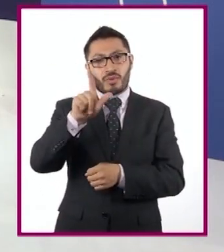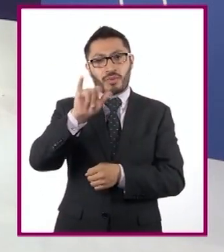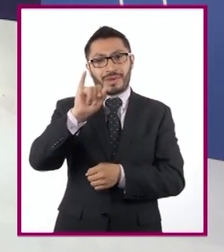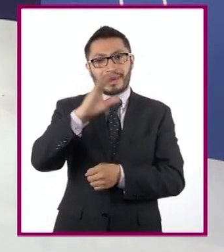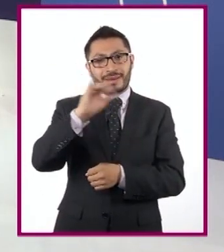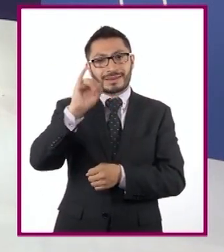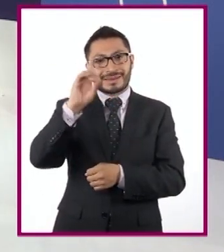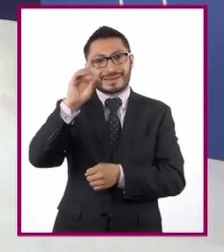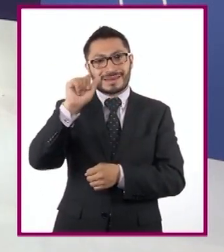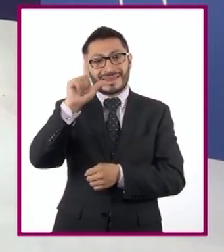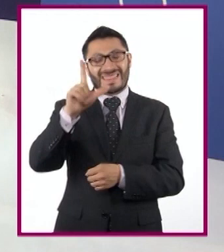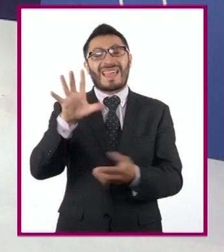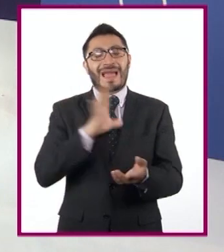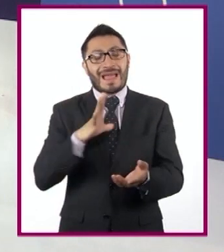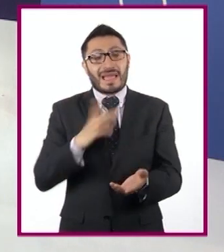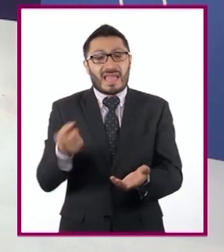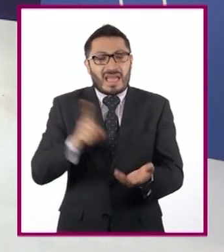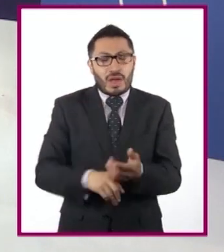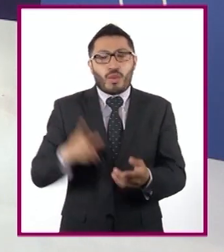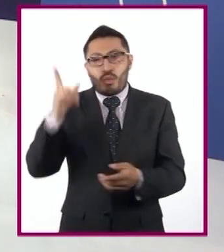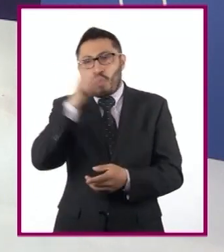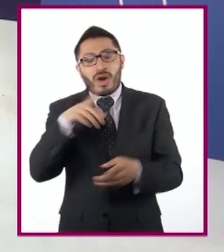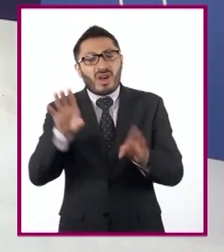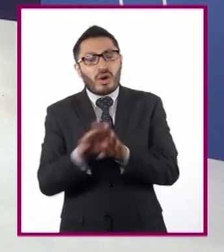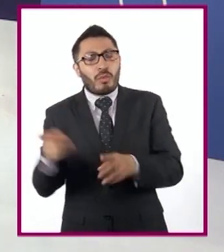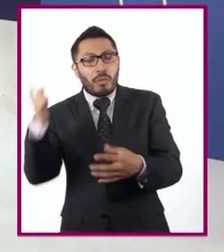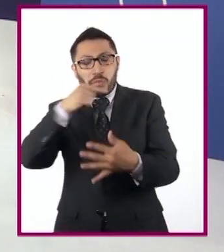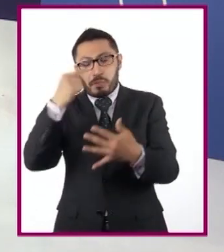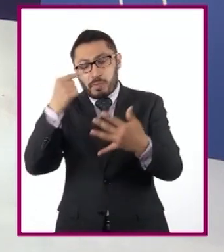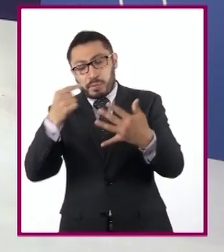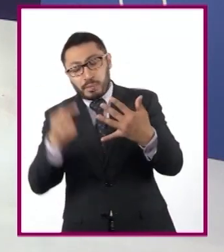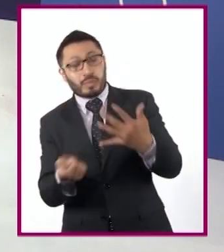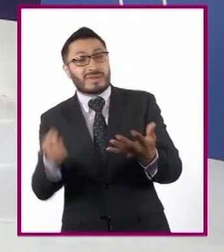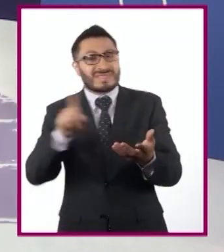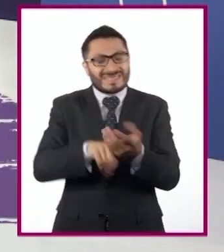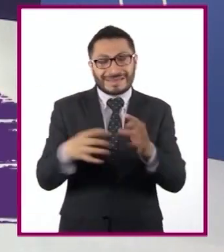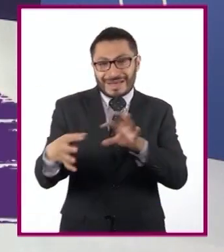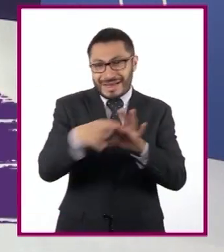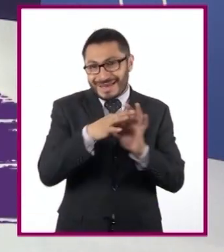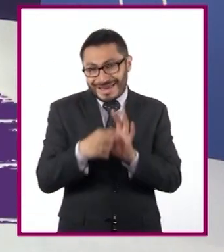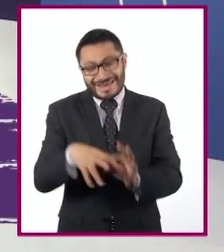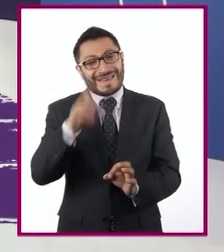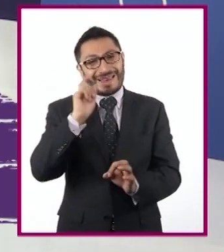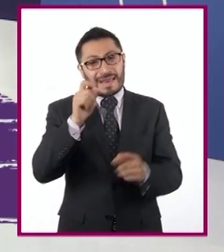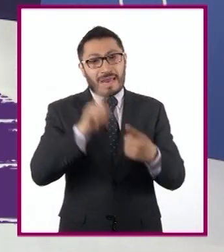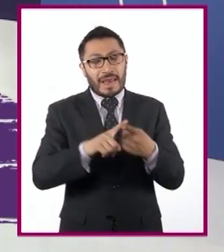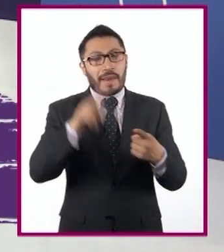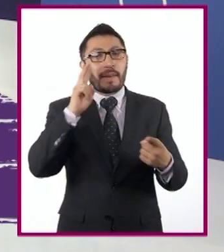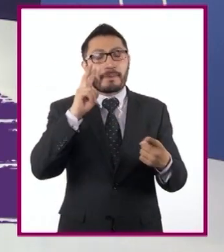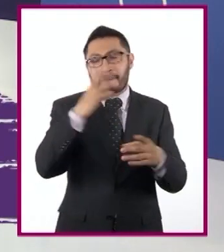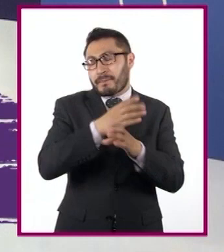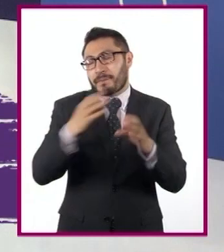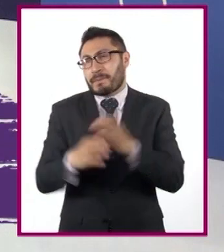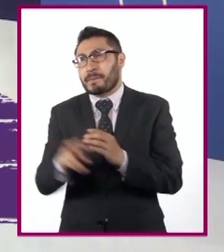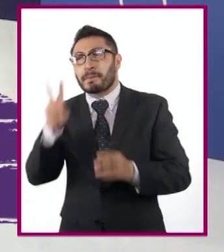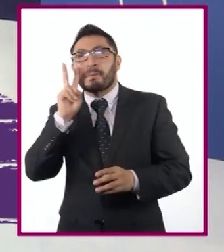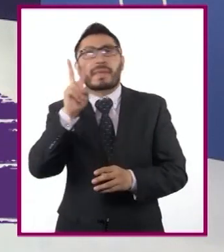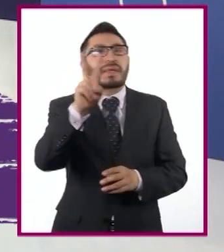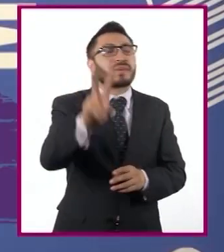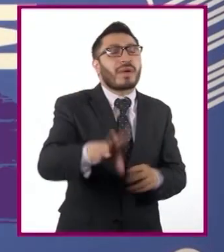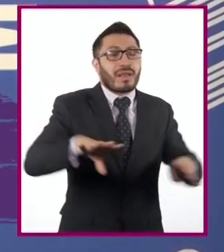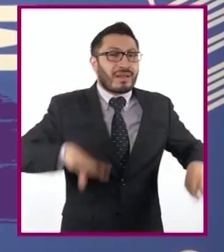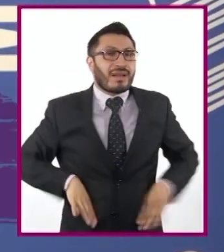lenguaje que reúne diferentes elementos que se apoyan entre sí y que básicamente son visuales y